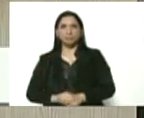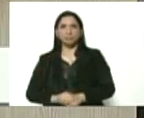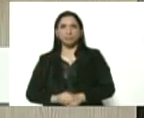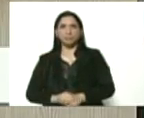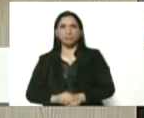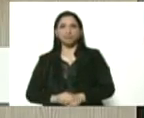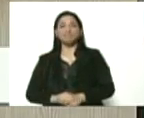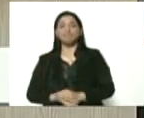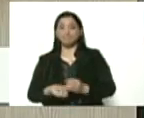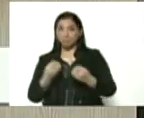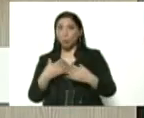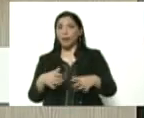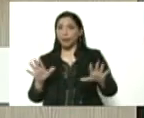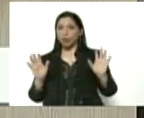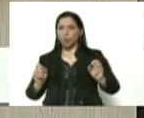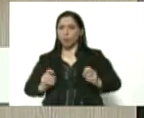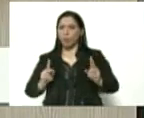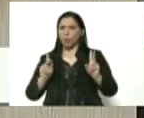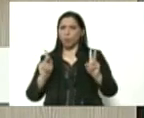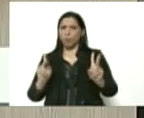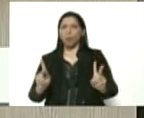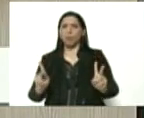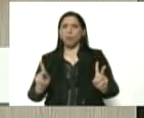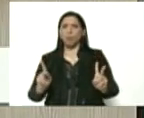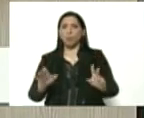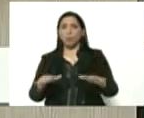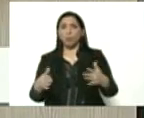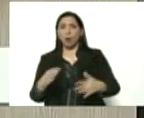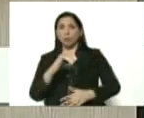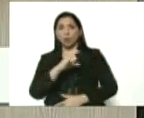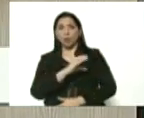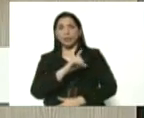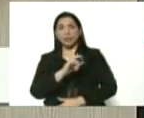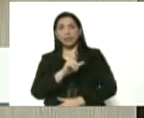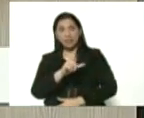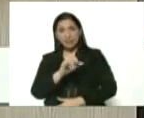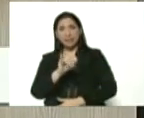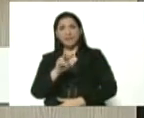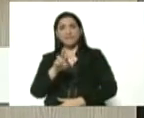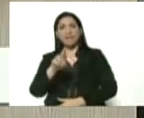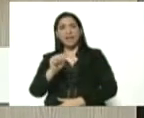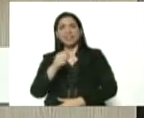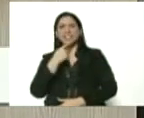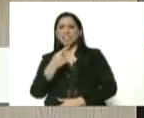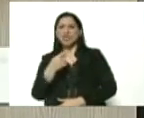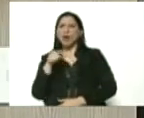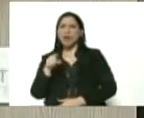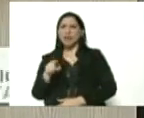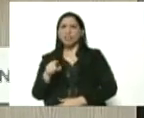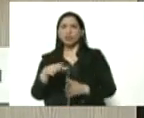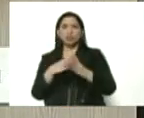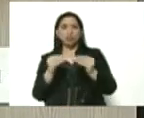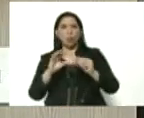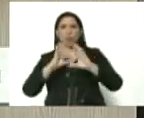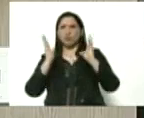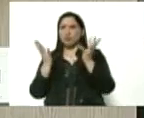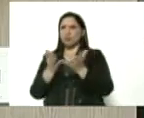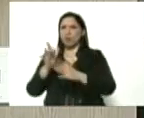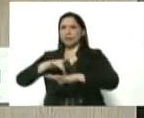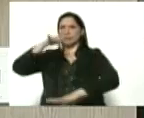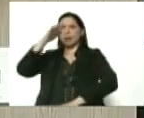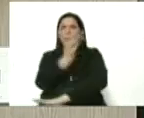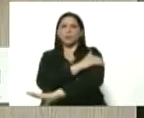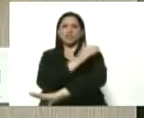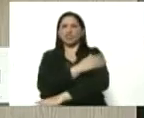Por supuesto, en esa oportunidad en que Cliver Alcalá Cordones dijo eso, todo el mundo del sector de la extrema derecha venezolana lo